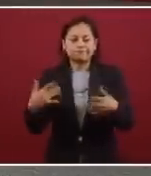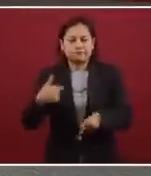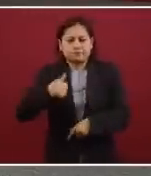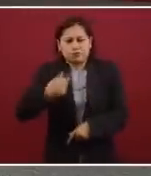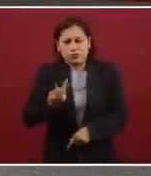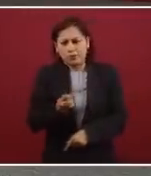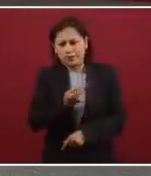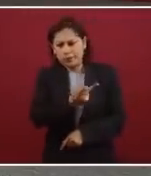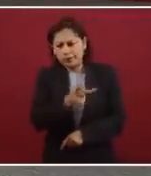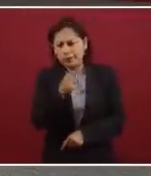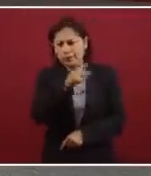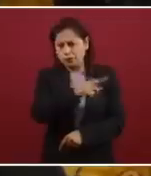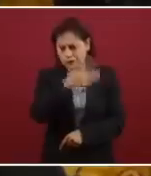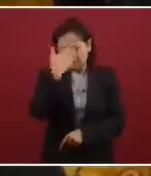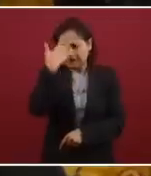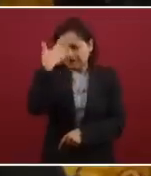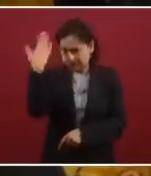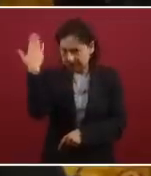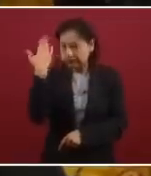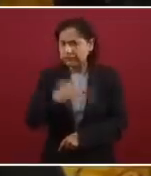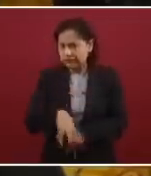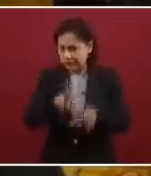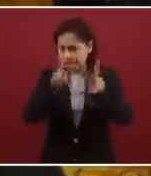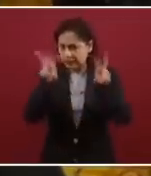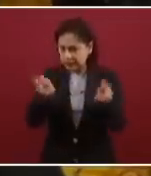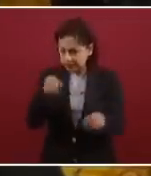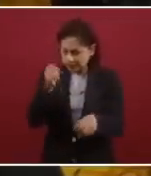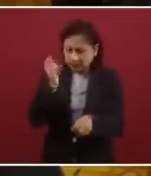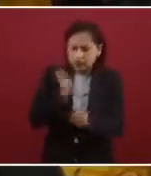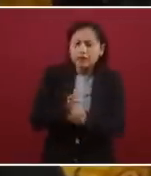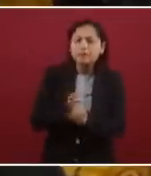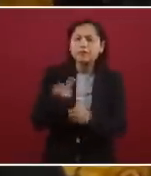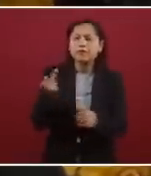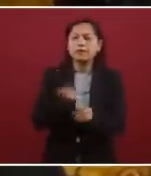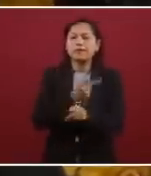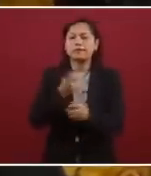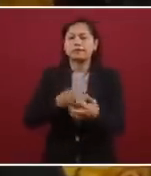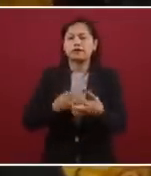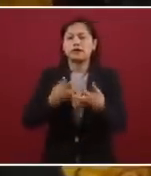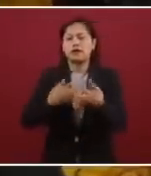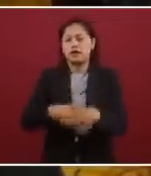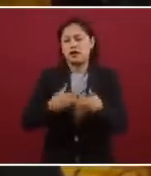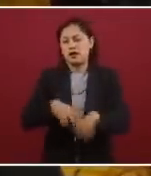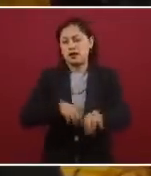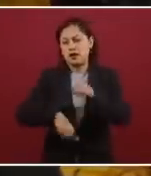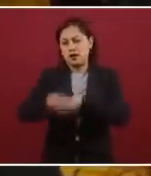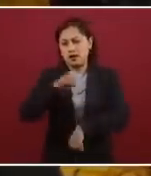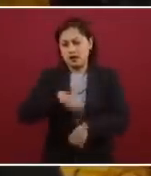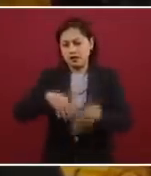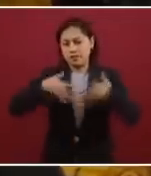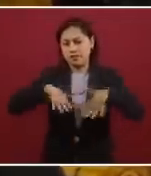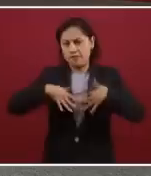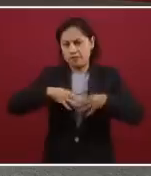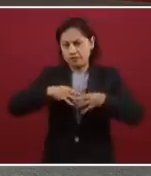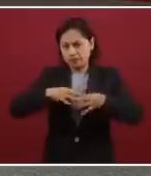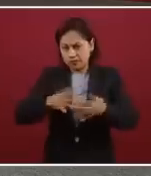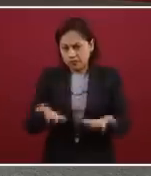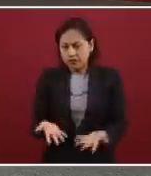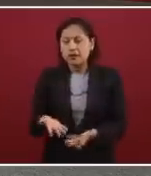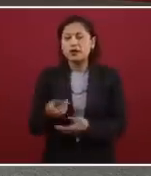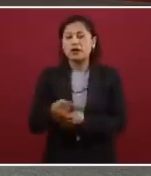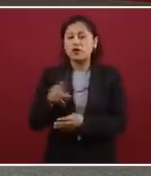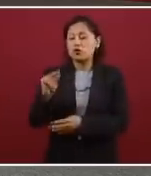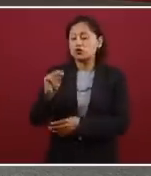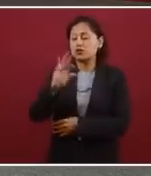alguna manera usted ya sabía de esta situación que están pasando los textileros. El 80% de los textileros este año